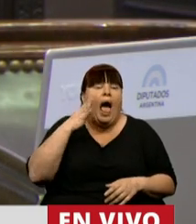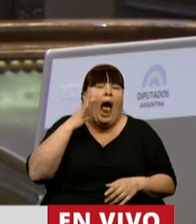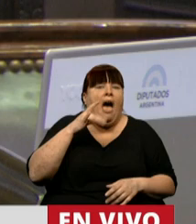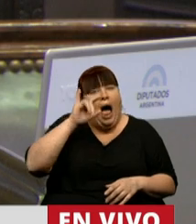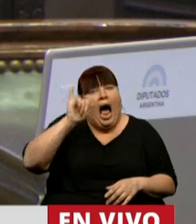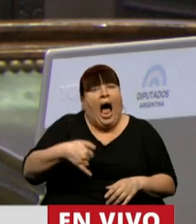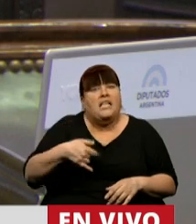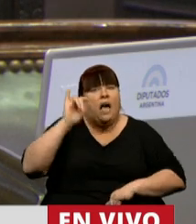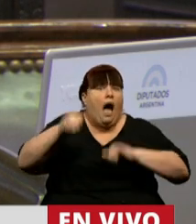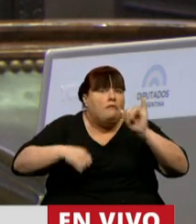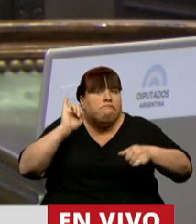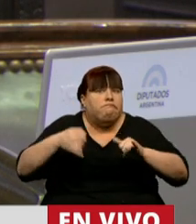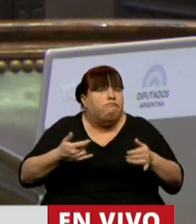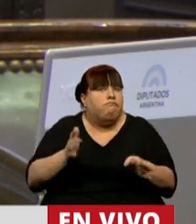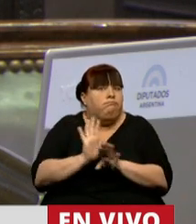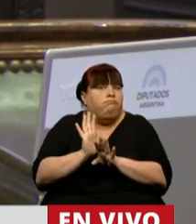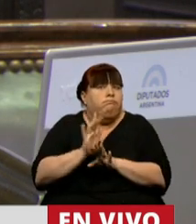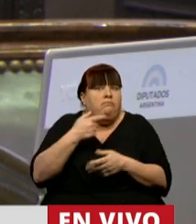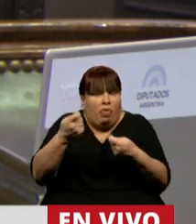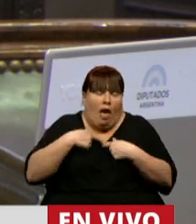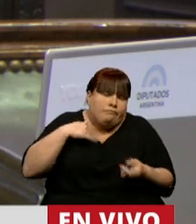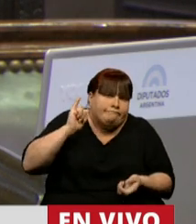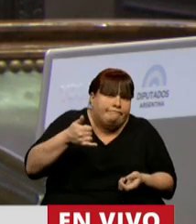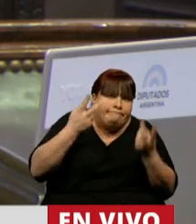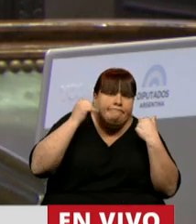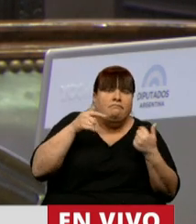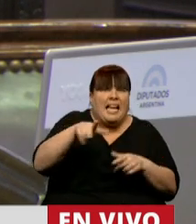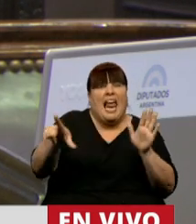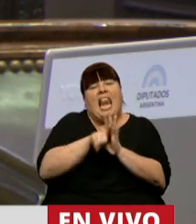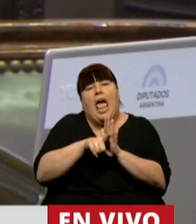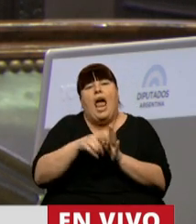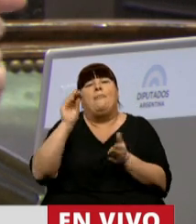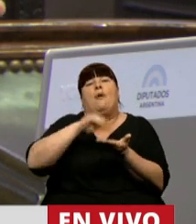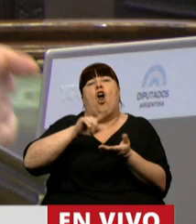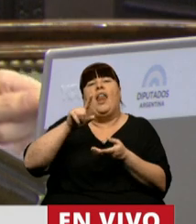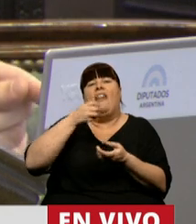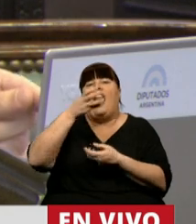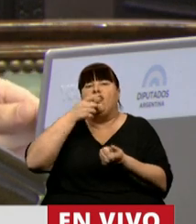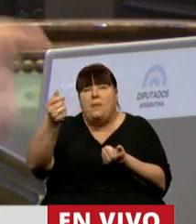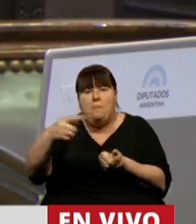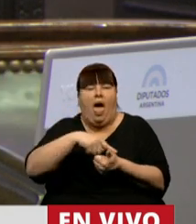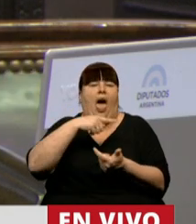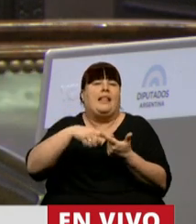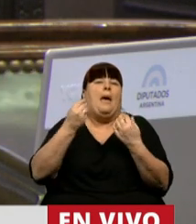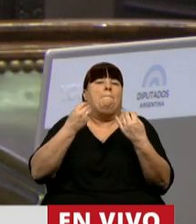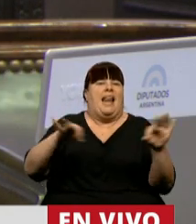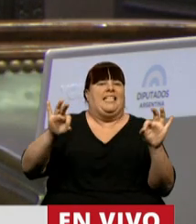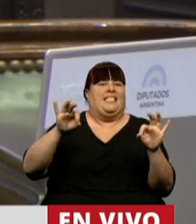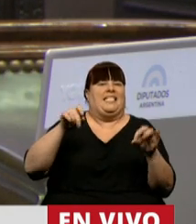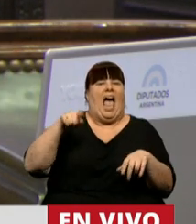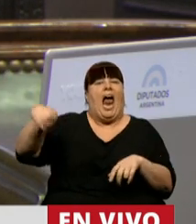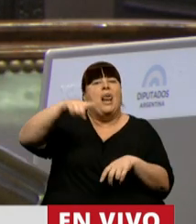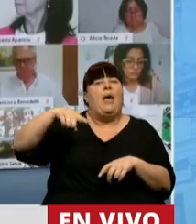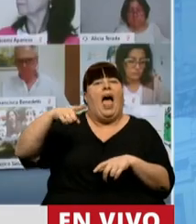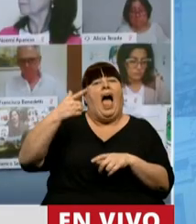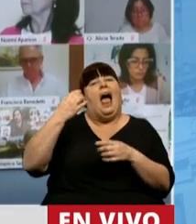aceptaron muchos aceptaron no lo que les estaban ofreciendo y en esa ley metieron el blanqueo este para salvar a los